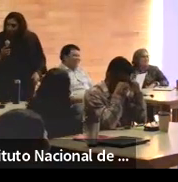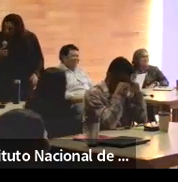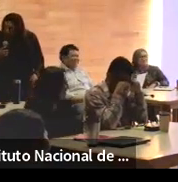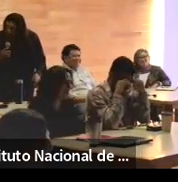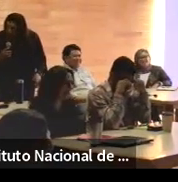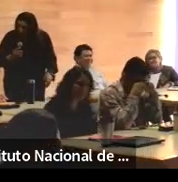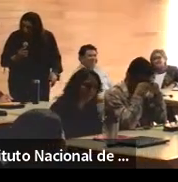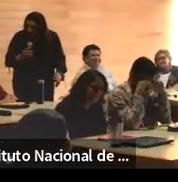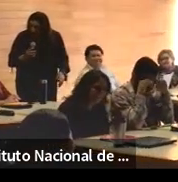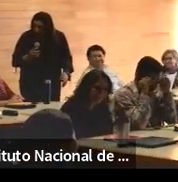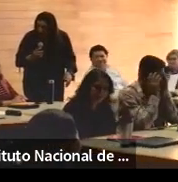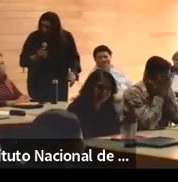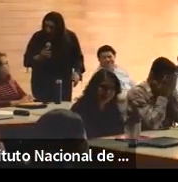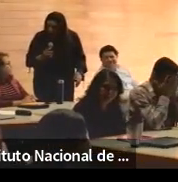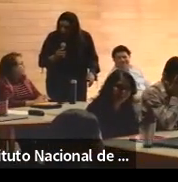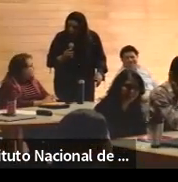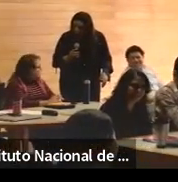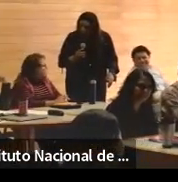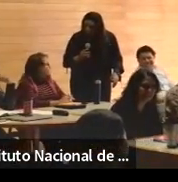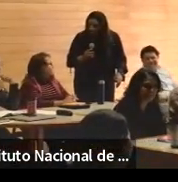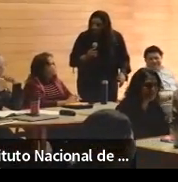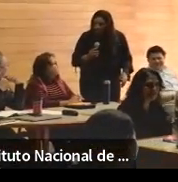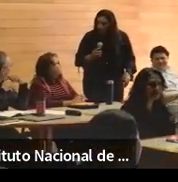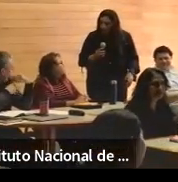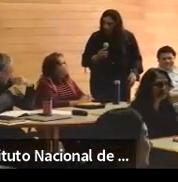a usted le han llamado en esta circunstancia